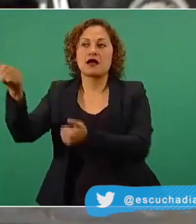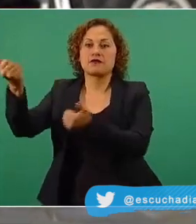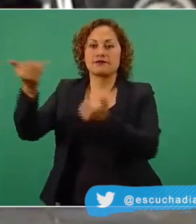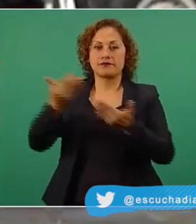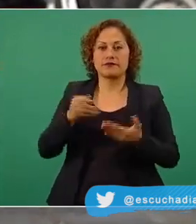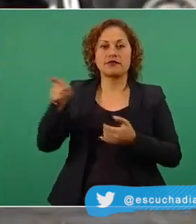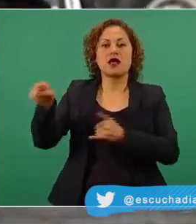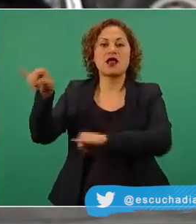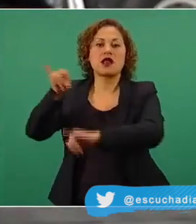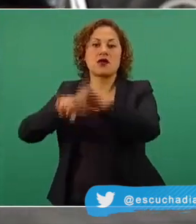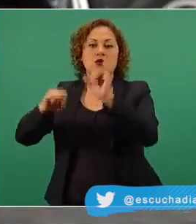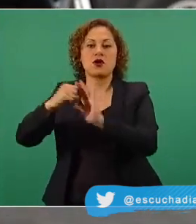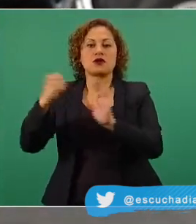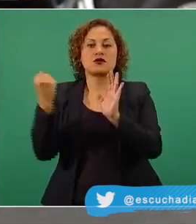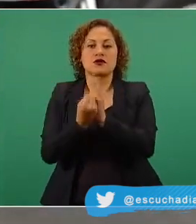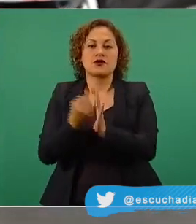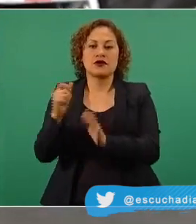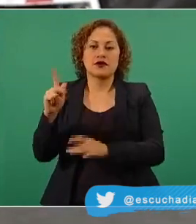Laboratorios Pfizer.